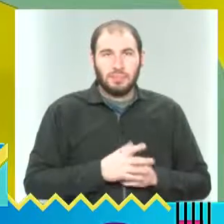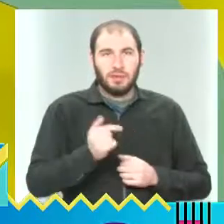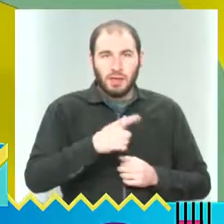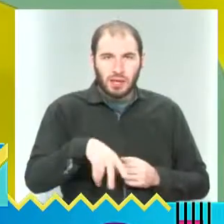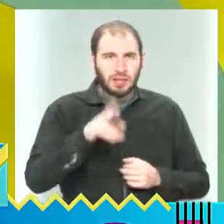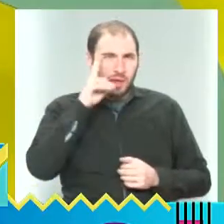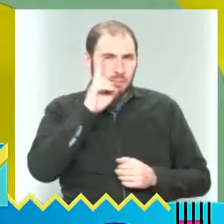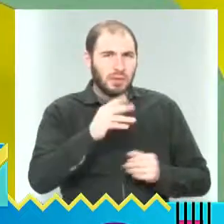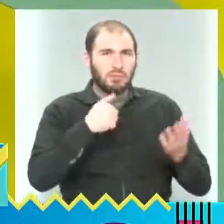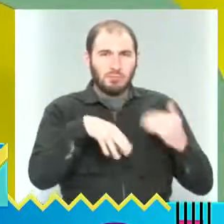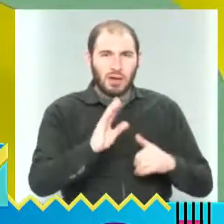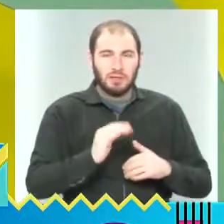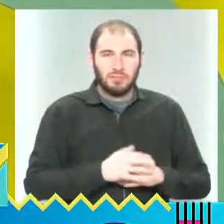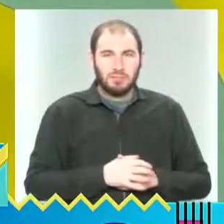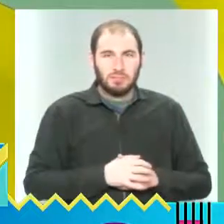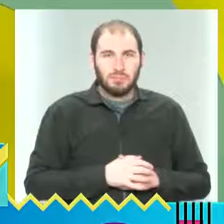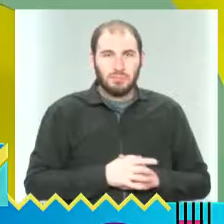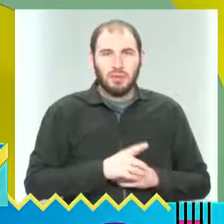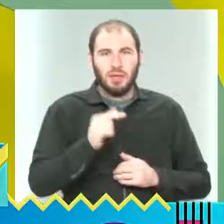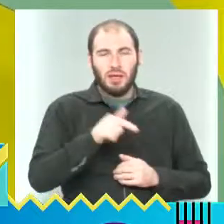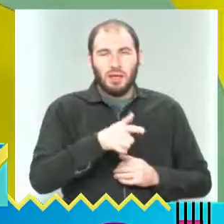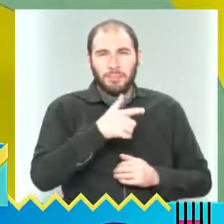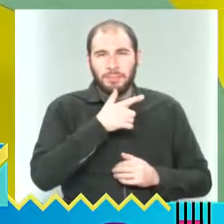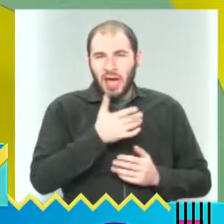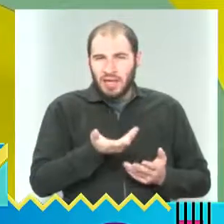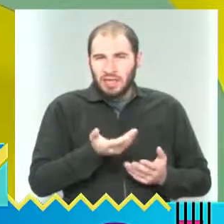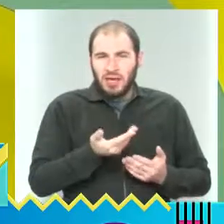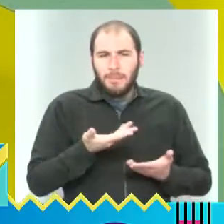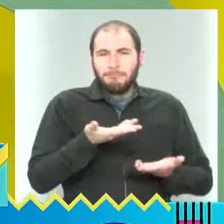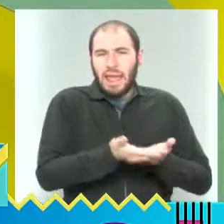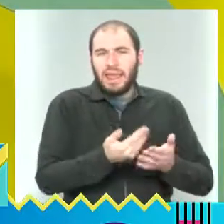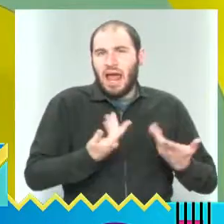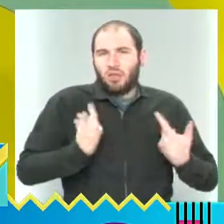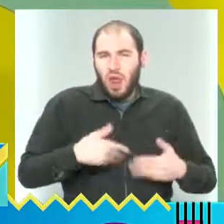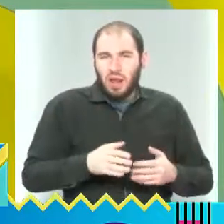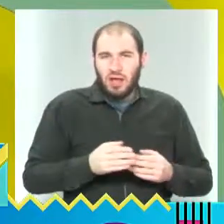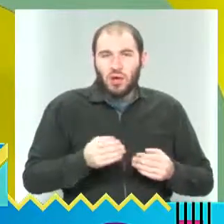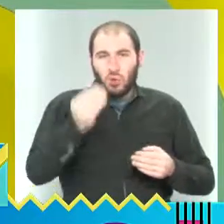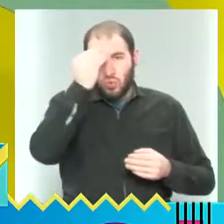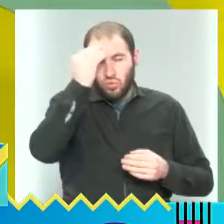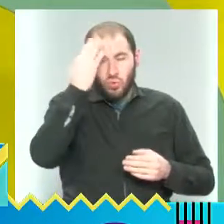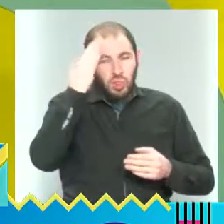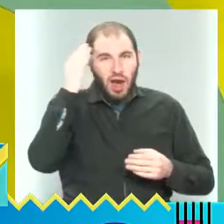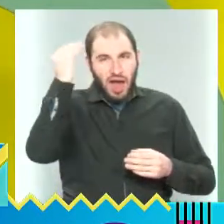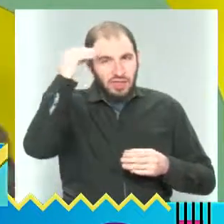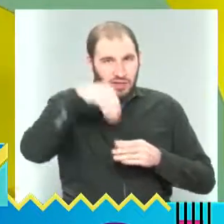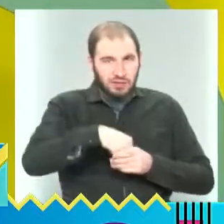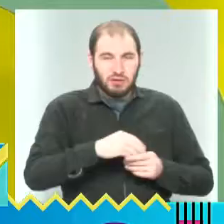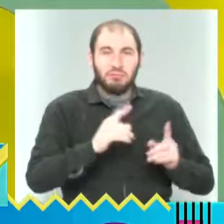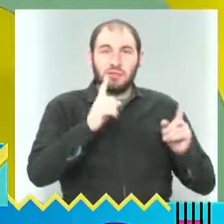seguirse respetando, es decir, tendría que ser como una demanda natural que nace con la cultura. También hay